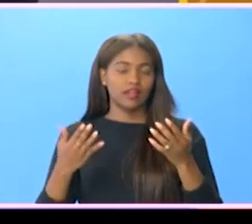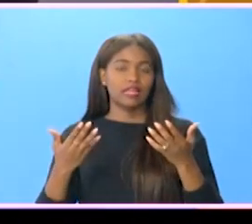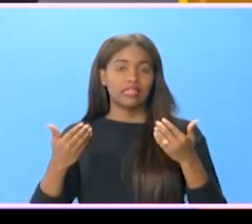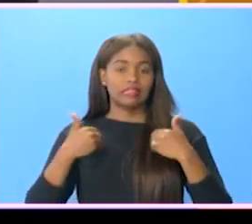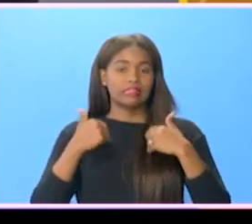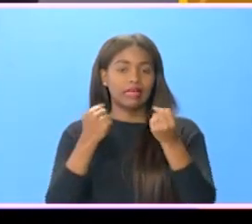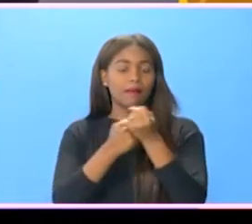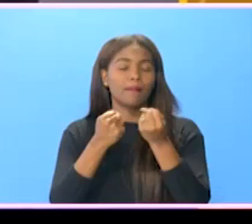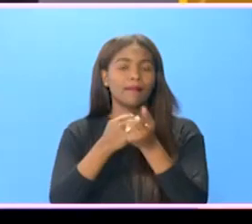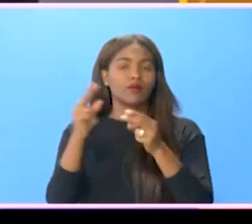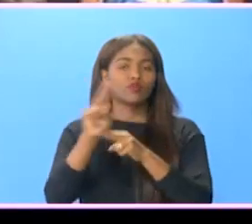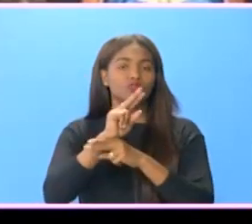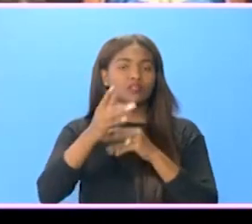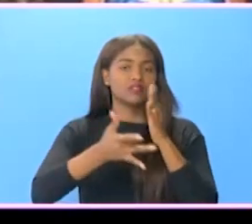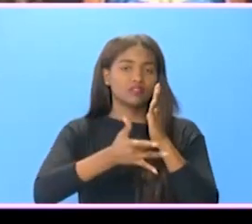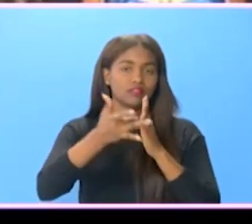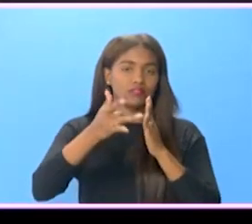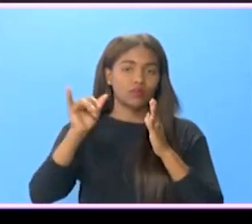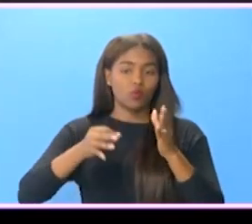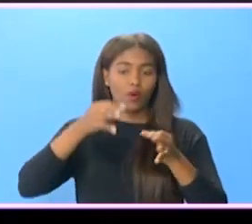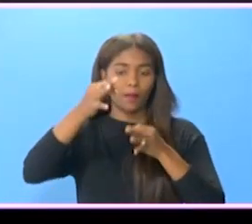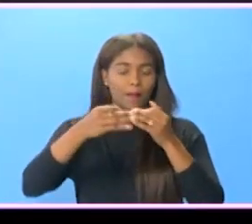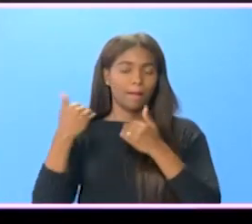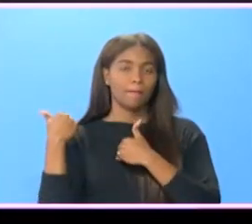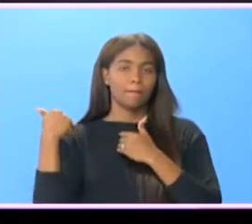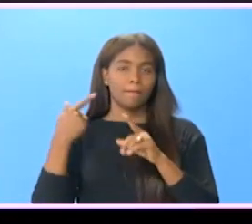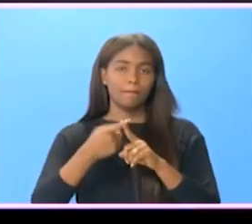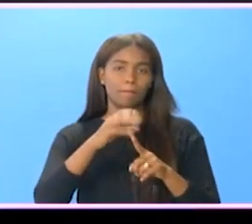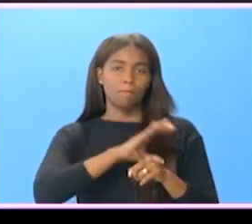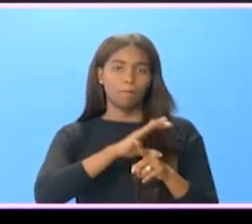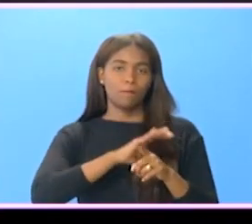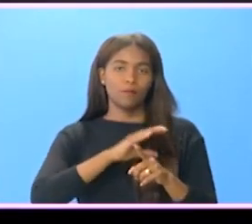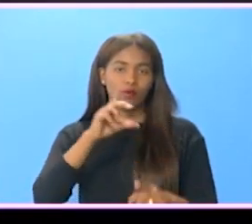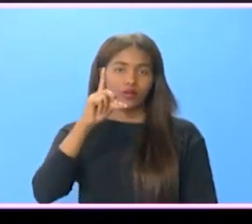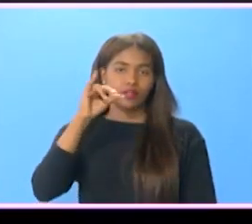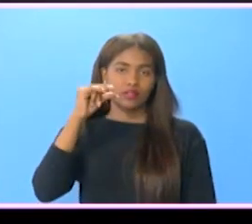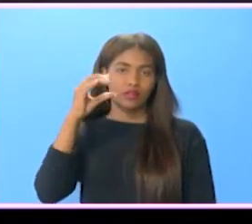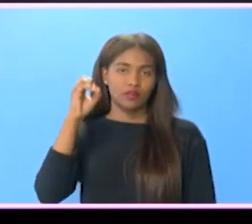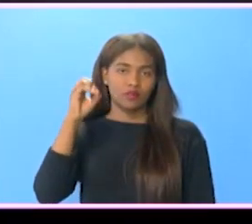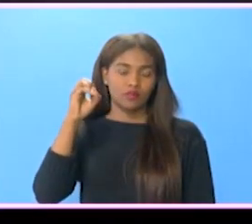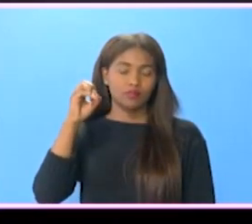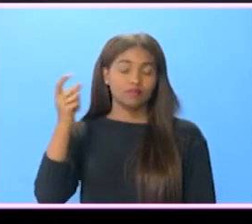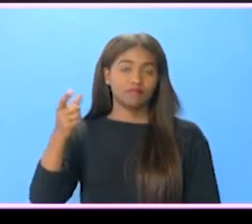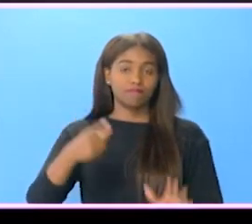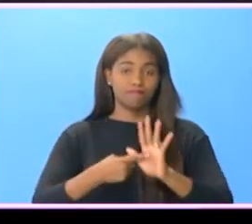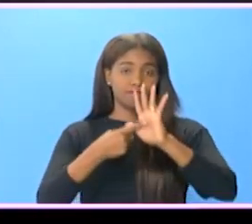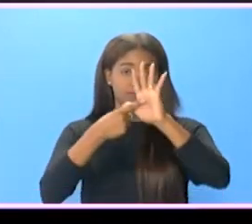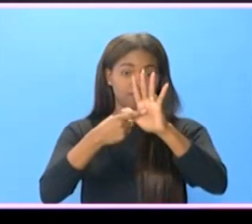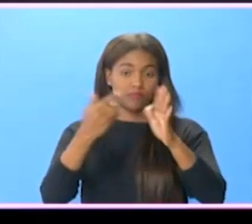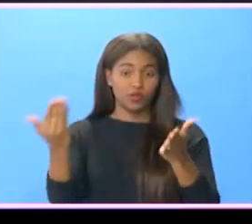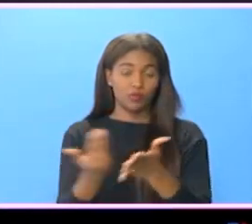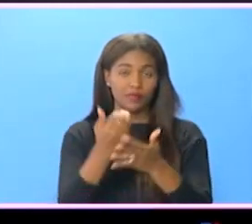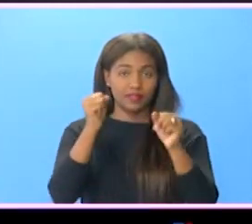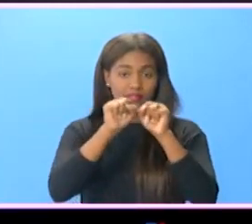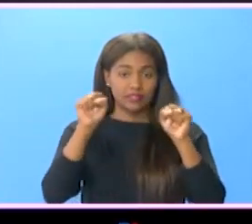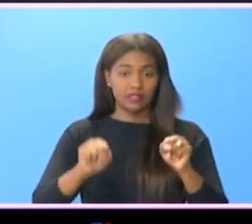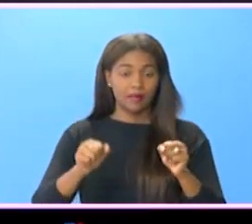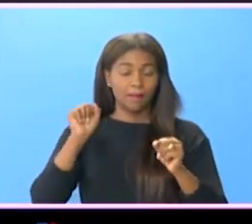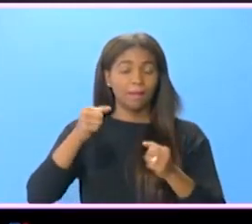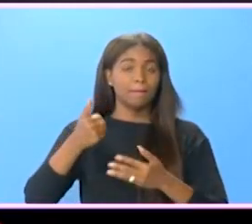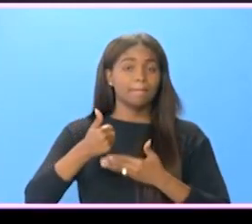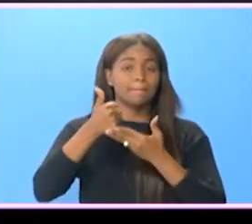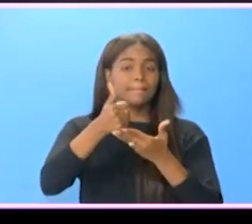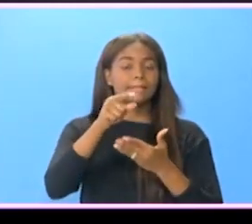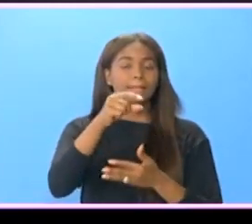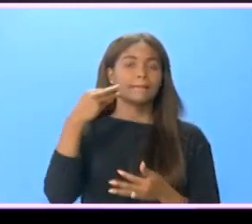apostando al uso de la tecnología, explicó el vocero de la Policía Nacional, Diego Pesqueira. La presentación de un nuevo sistema que le permitirá a